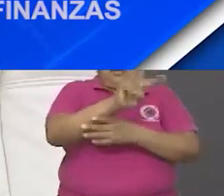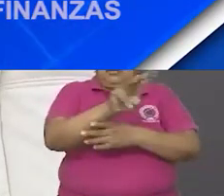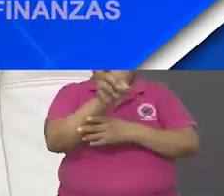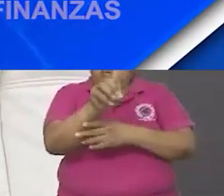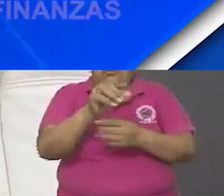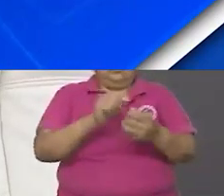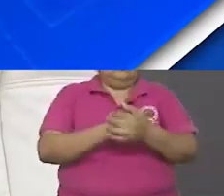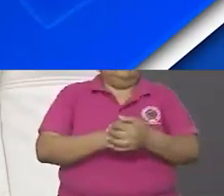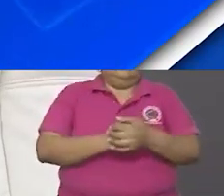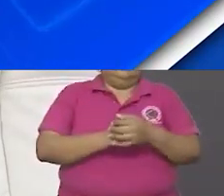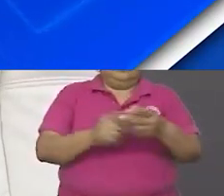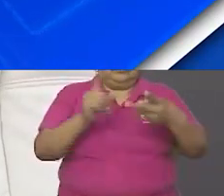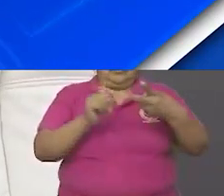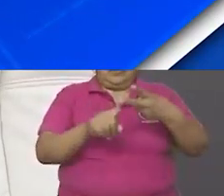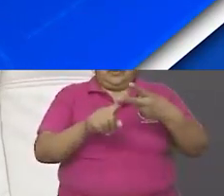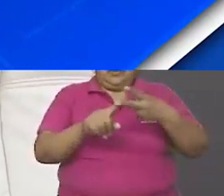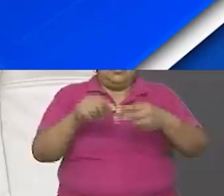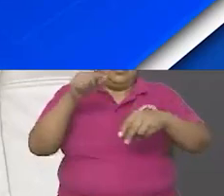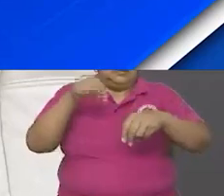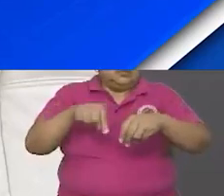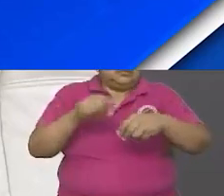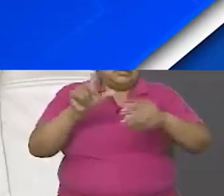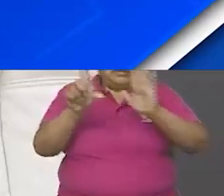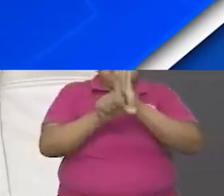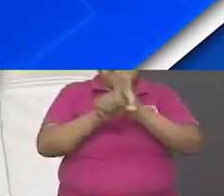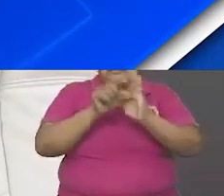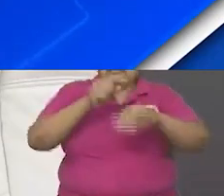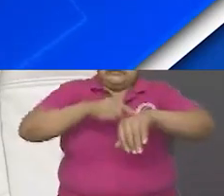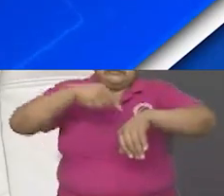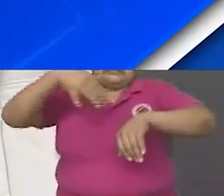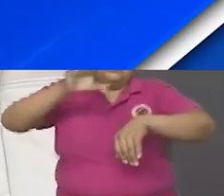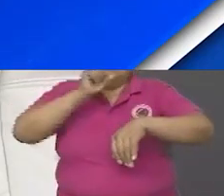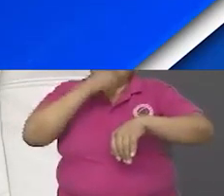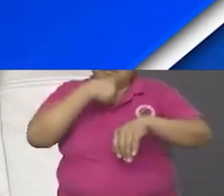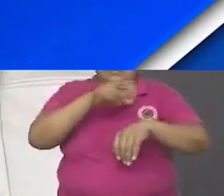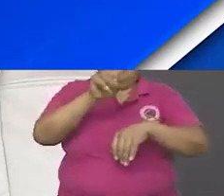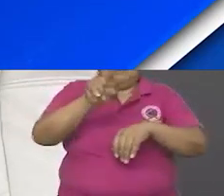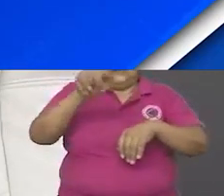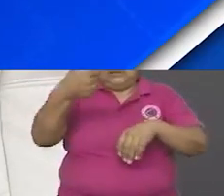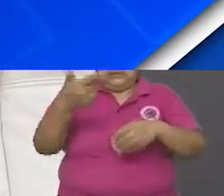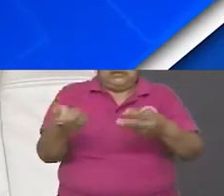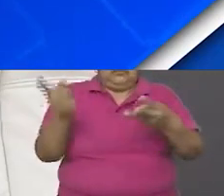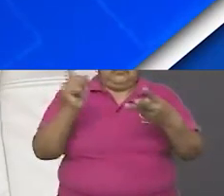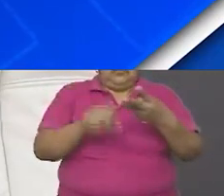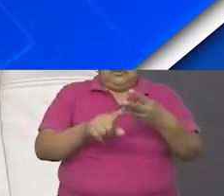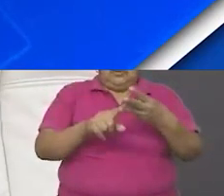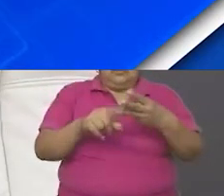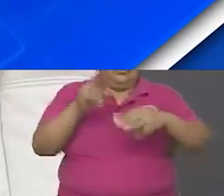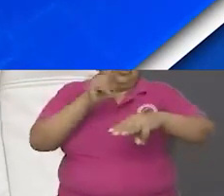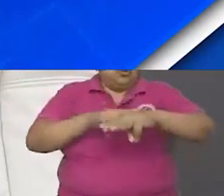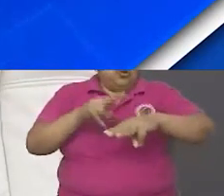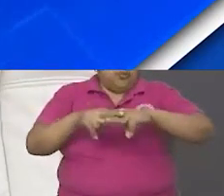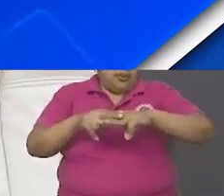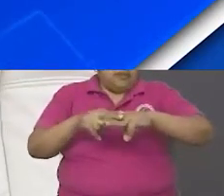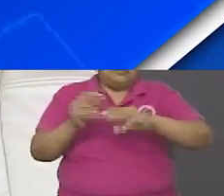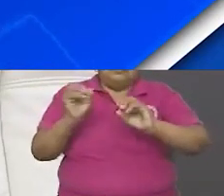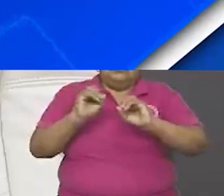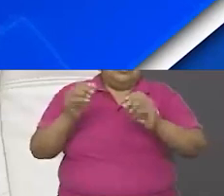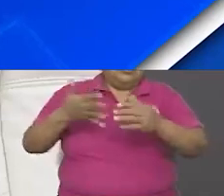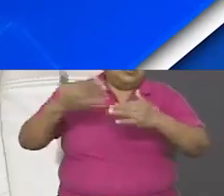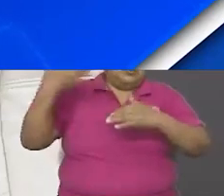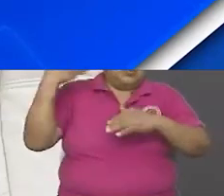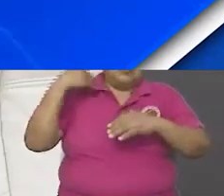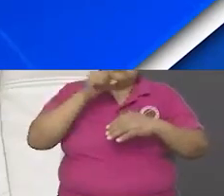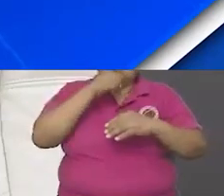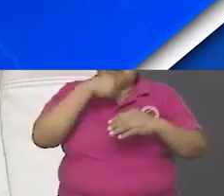31. Registro de instrumentos internacionales, 27. Registro de normas sin vigencia de